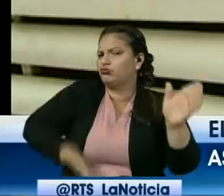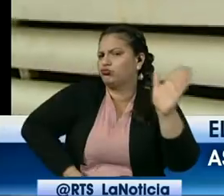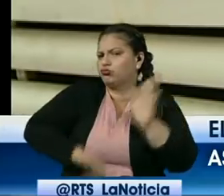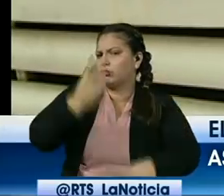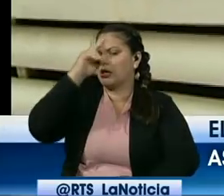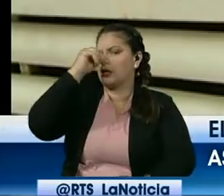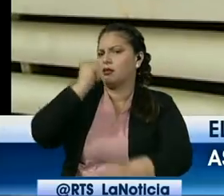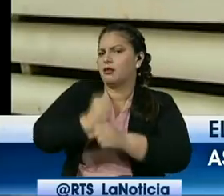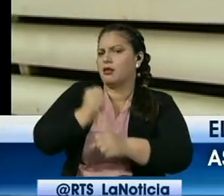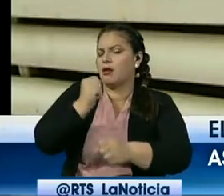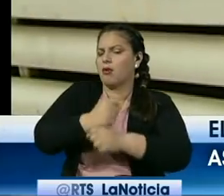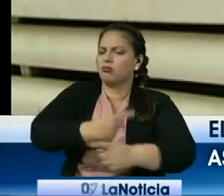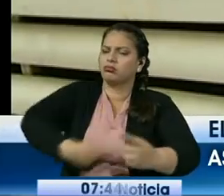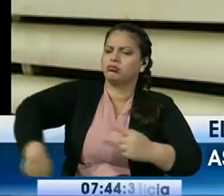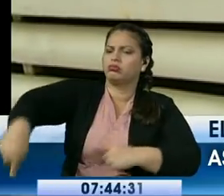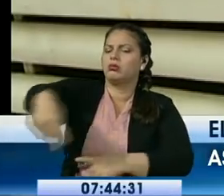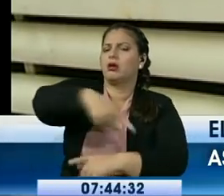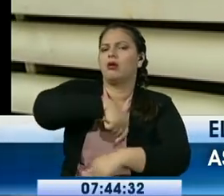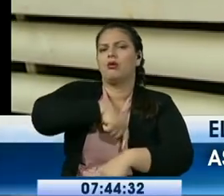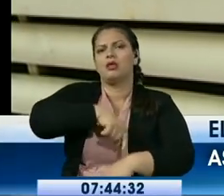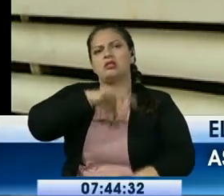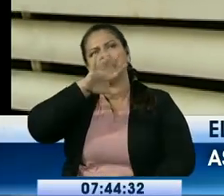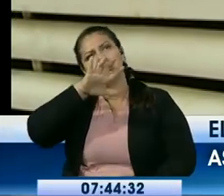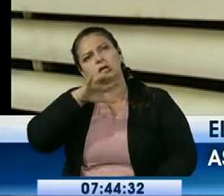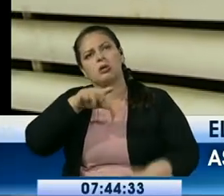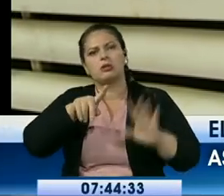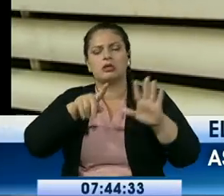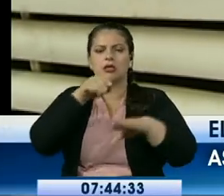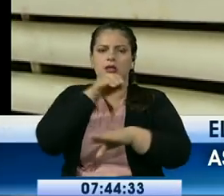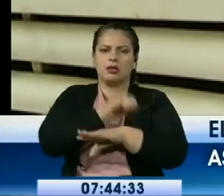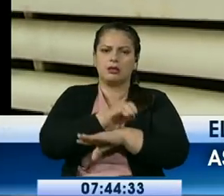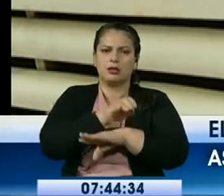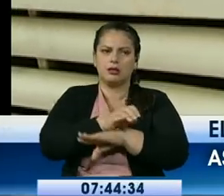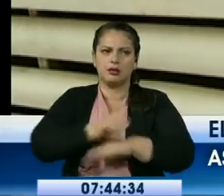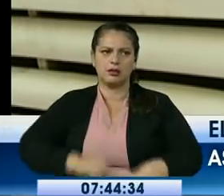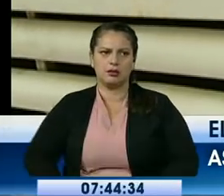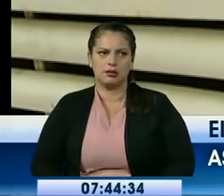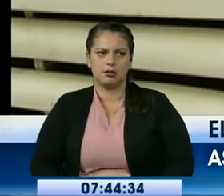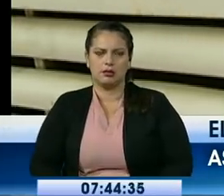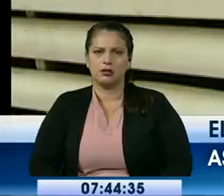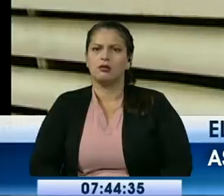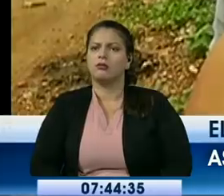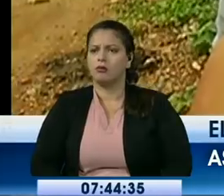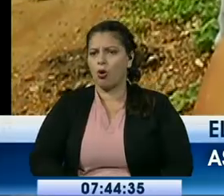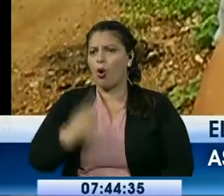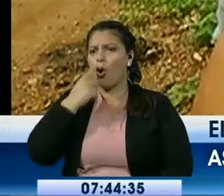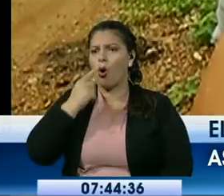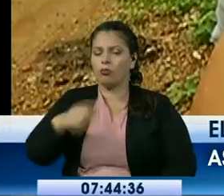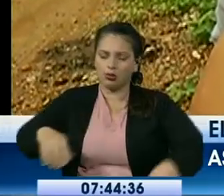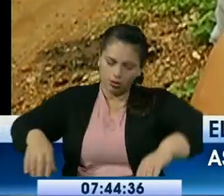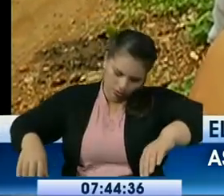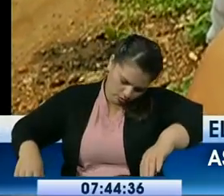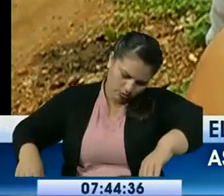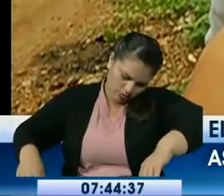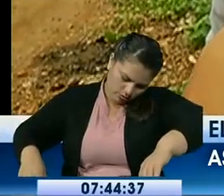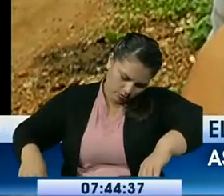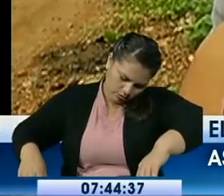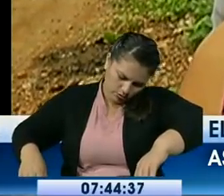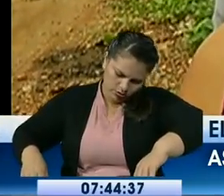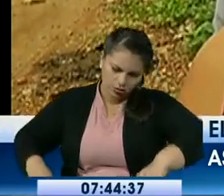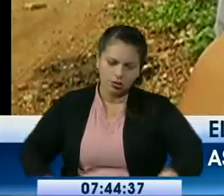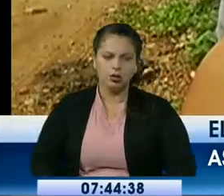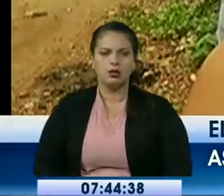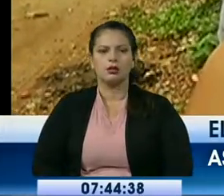o sangre que tendría ahí. ¿Y él estaba boca abajo? Estaba boca abajo, está. Dicen que han encontrado con una funda